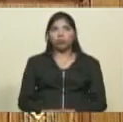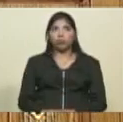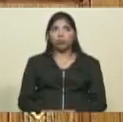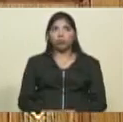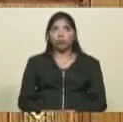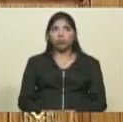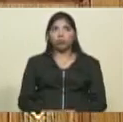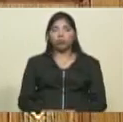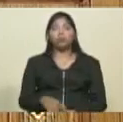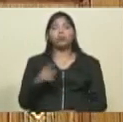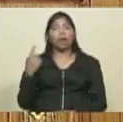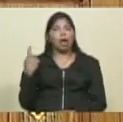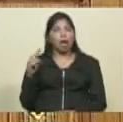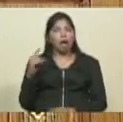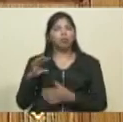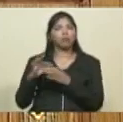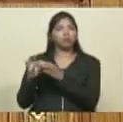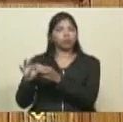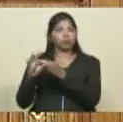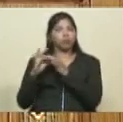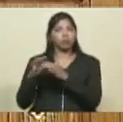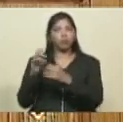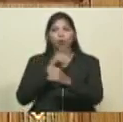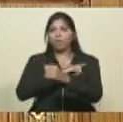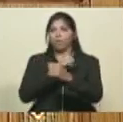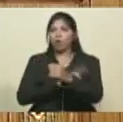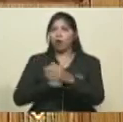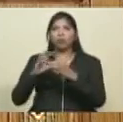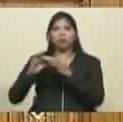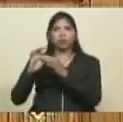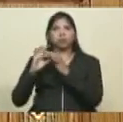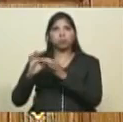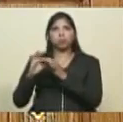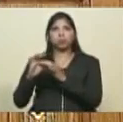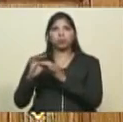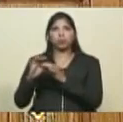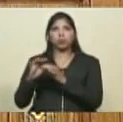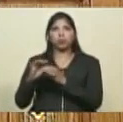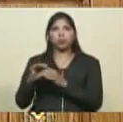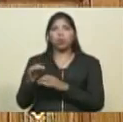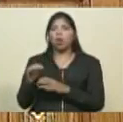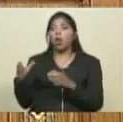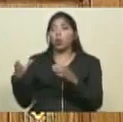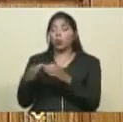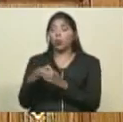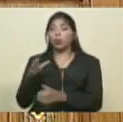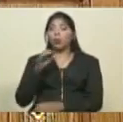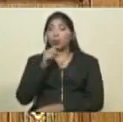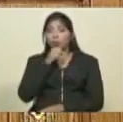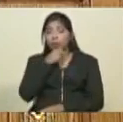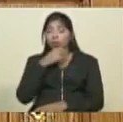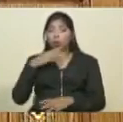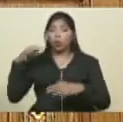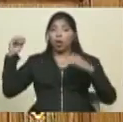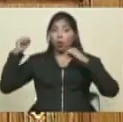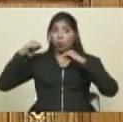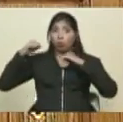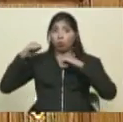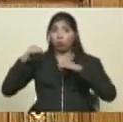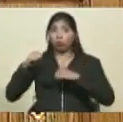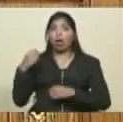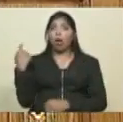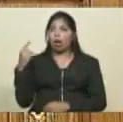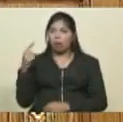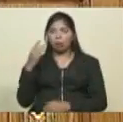una fuerza contundente del sector de pensionados, de jubilados, de adultos mayores, una presencia